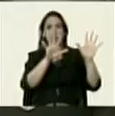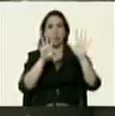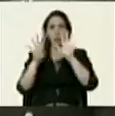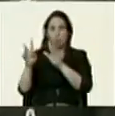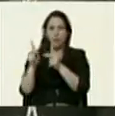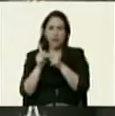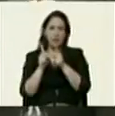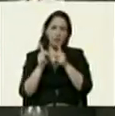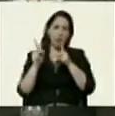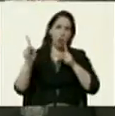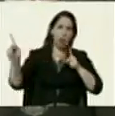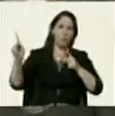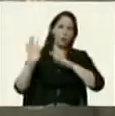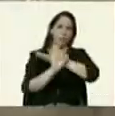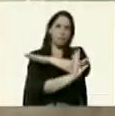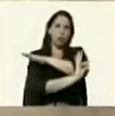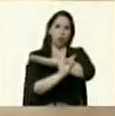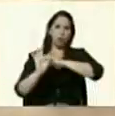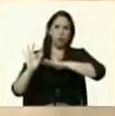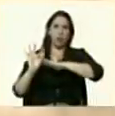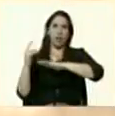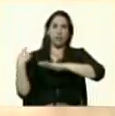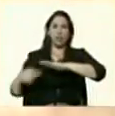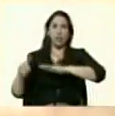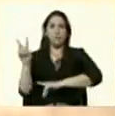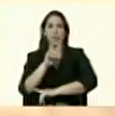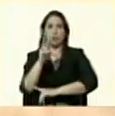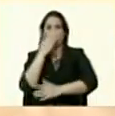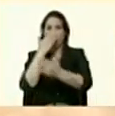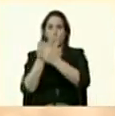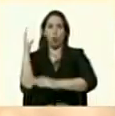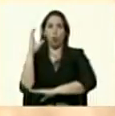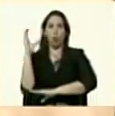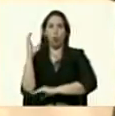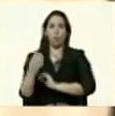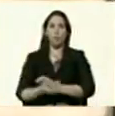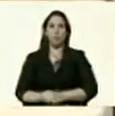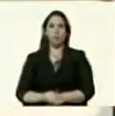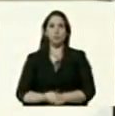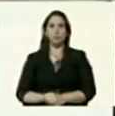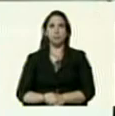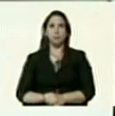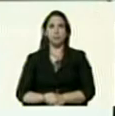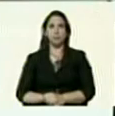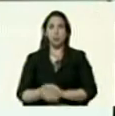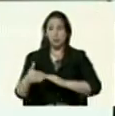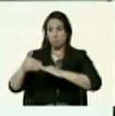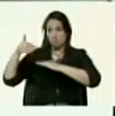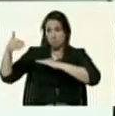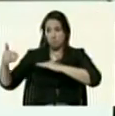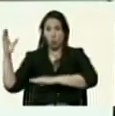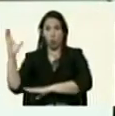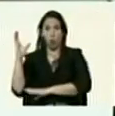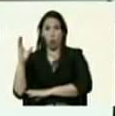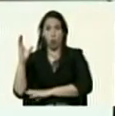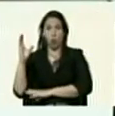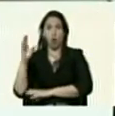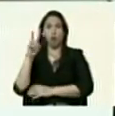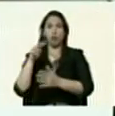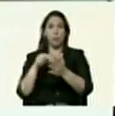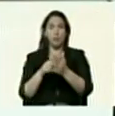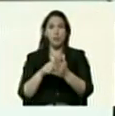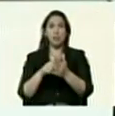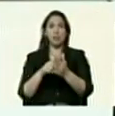kilómetros de frontera que tiene Venezuela con Colombia. Del lado colombiano esos 2.219